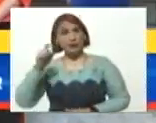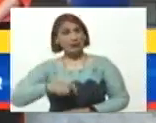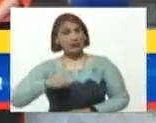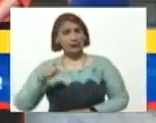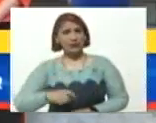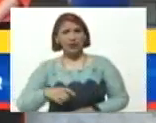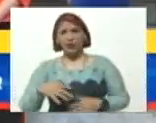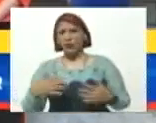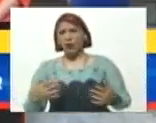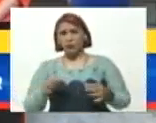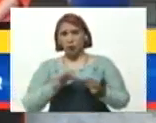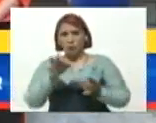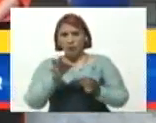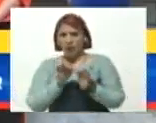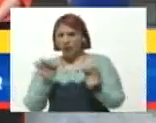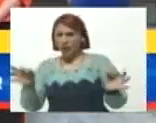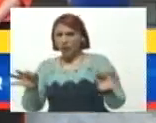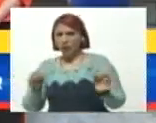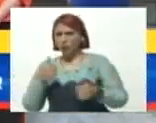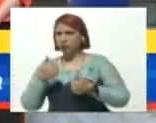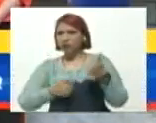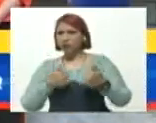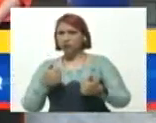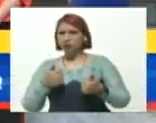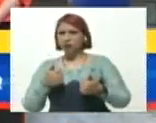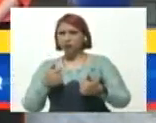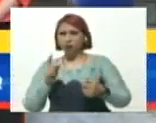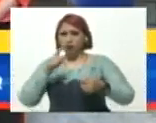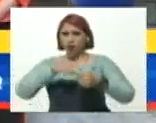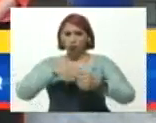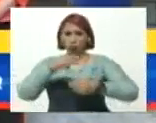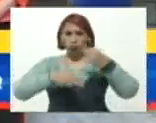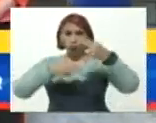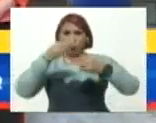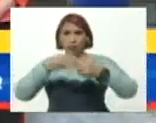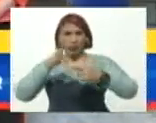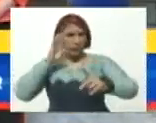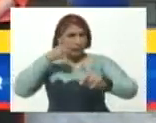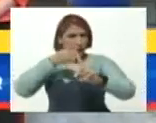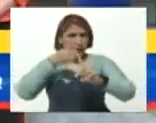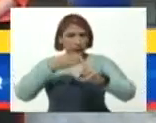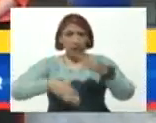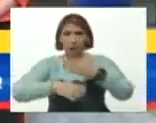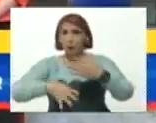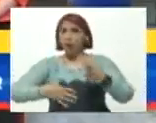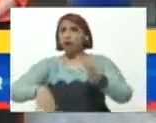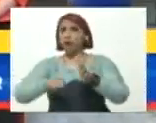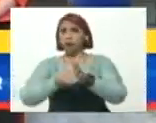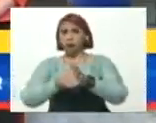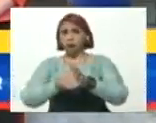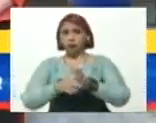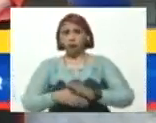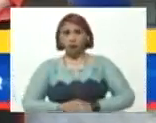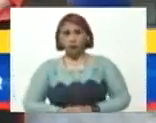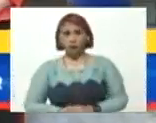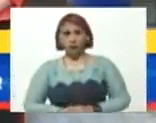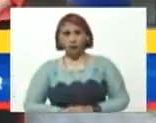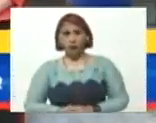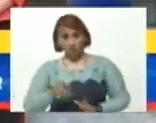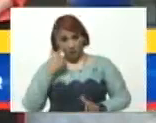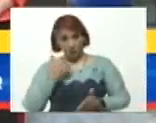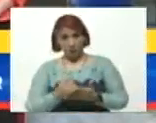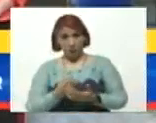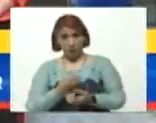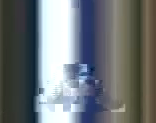Necesitabas no sé cuántos metros cuadrados y te metías a construir eso. Vamos a tomarlo. Por eso es que fíjense ustedes,